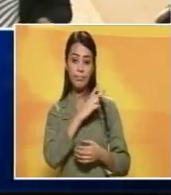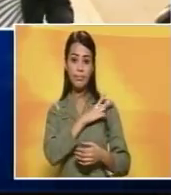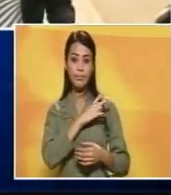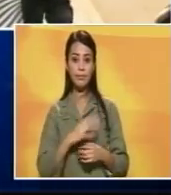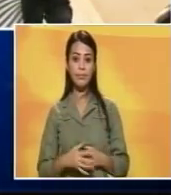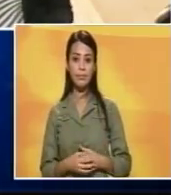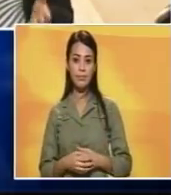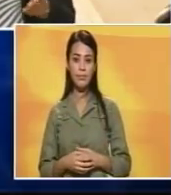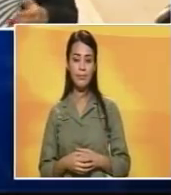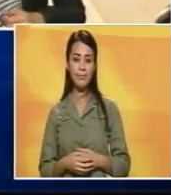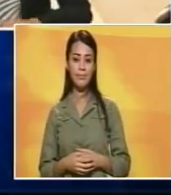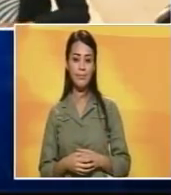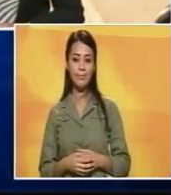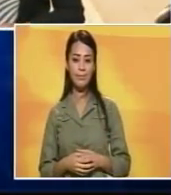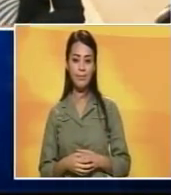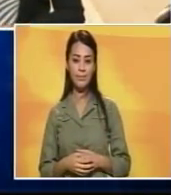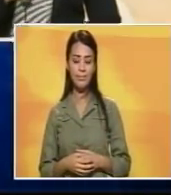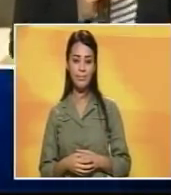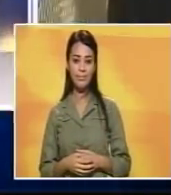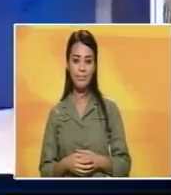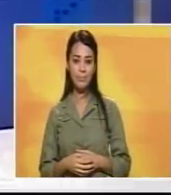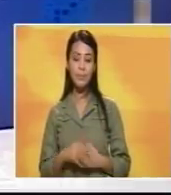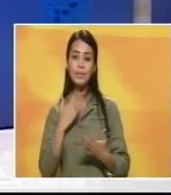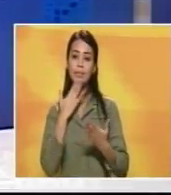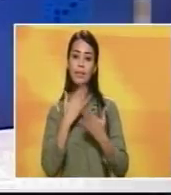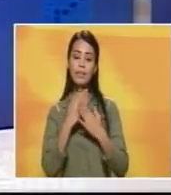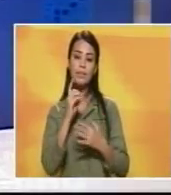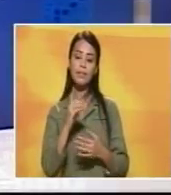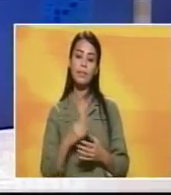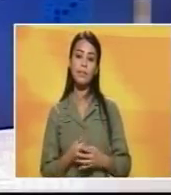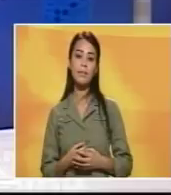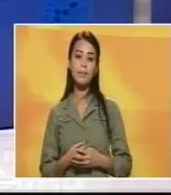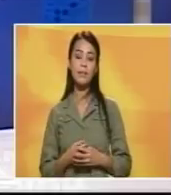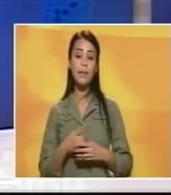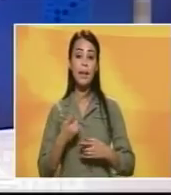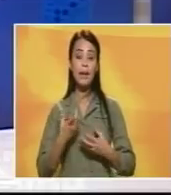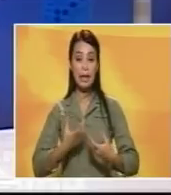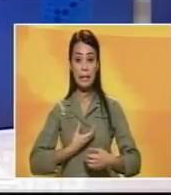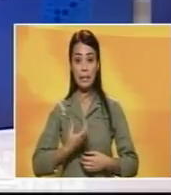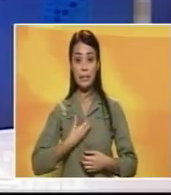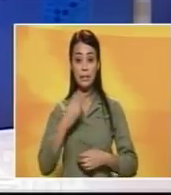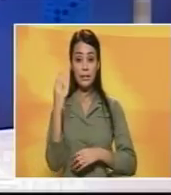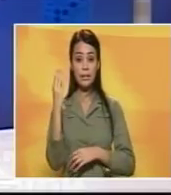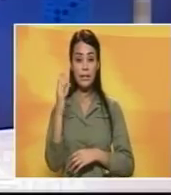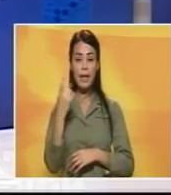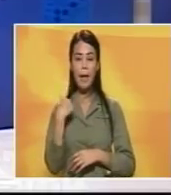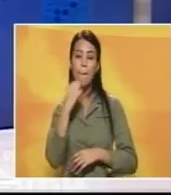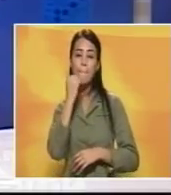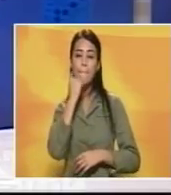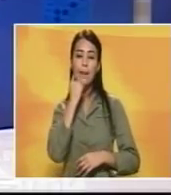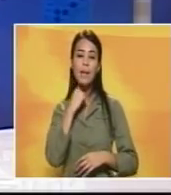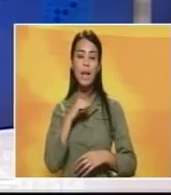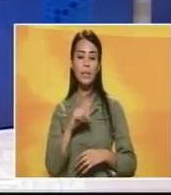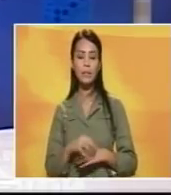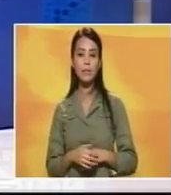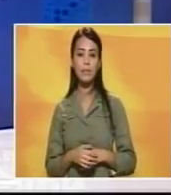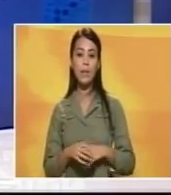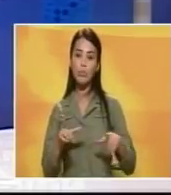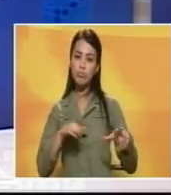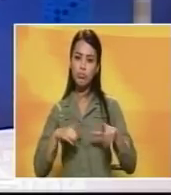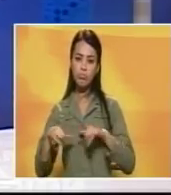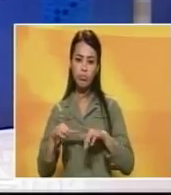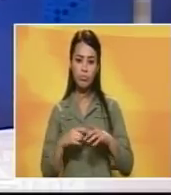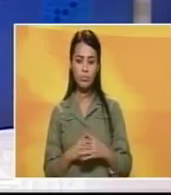Venevisión. Por lo pronto, regresamos con ustedes. Gracias, Diana. La Alcaldía de Valencia inauguró la segunda etapa del Boulevard Cultural Francisco